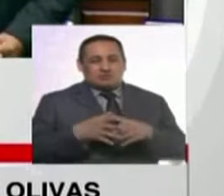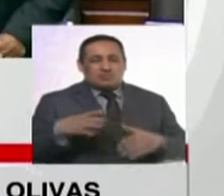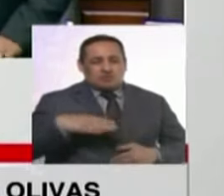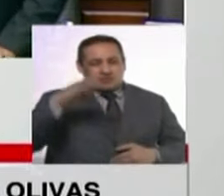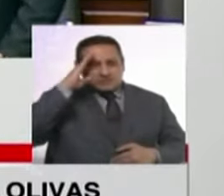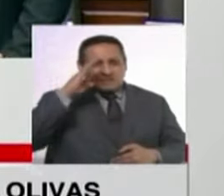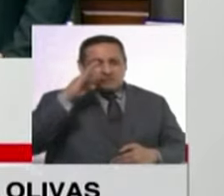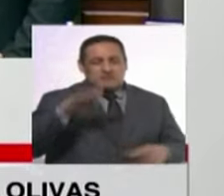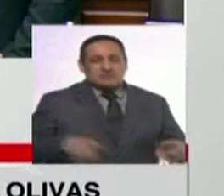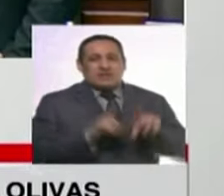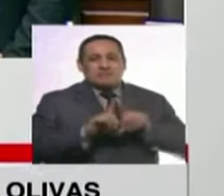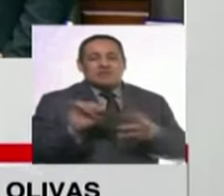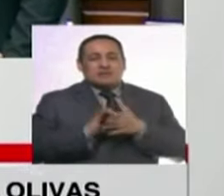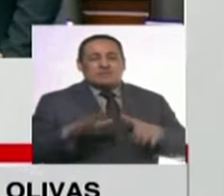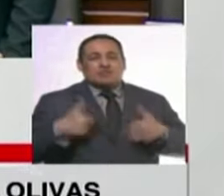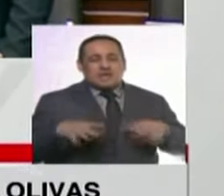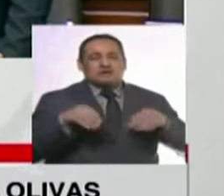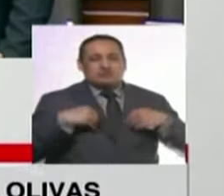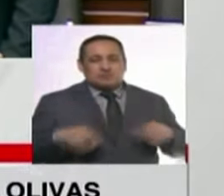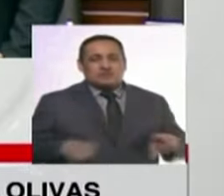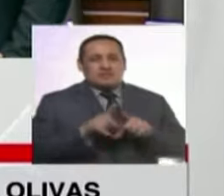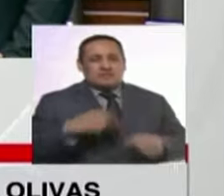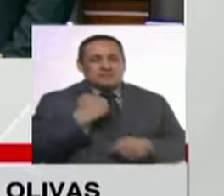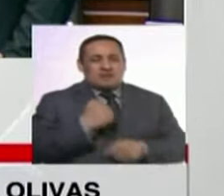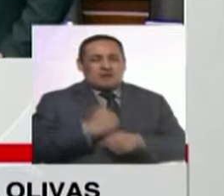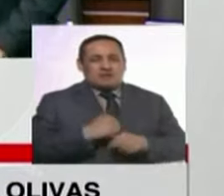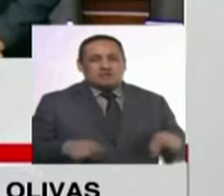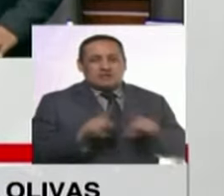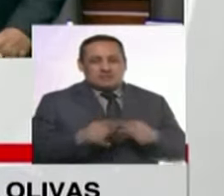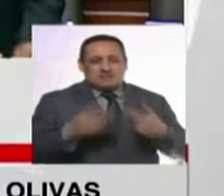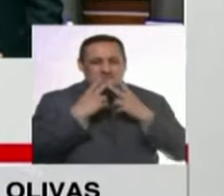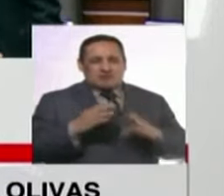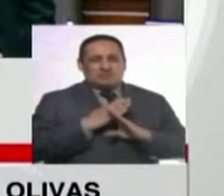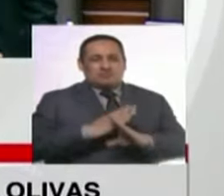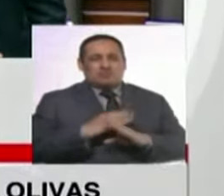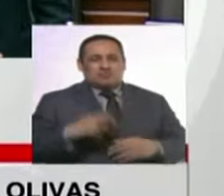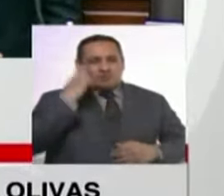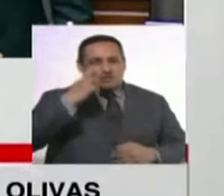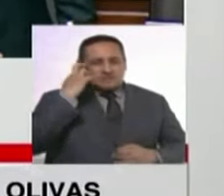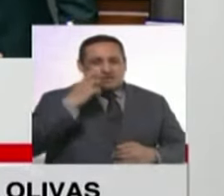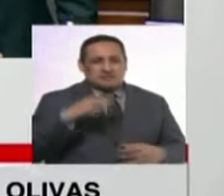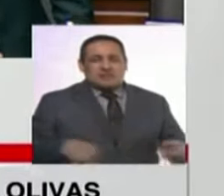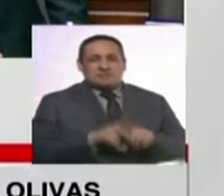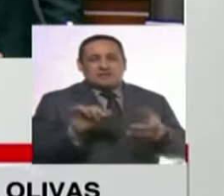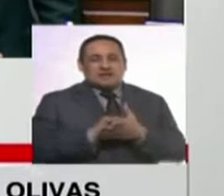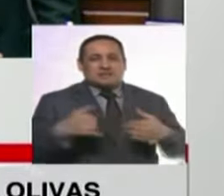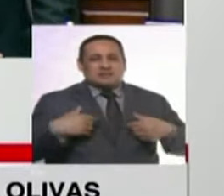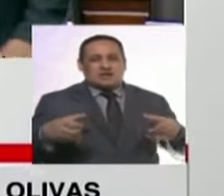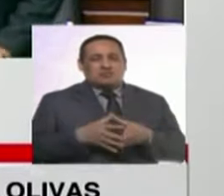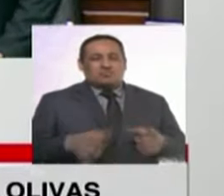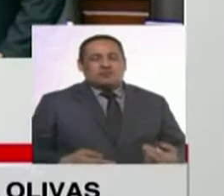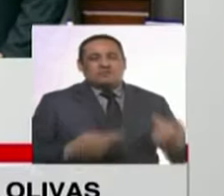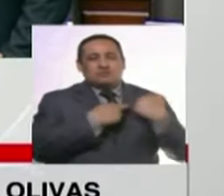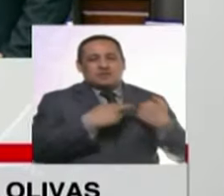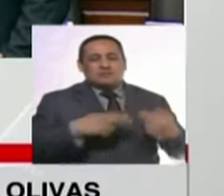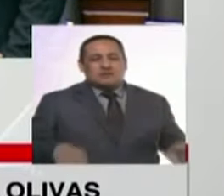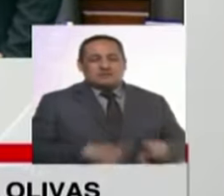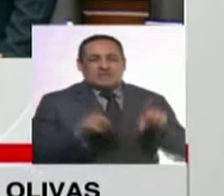policía y pueda asumir la tarea de combatir políticamente a la cabeza